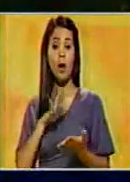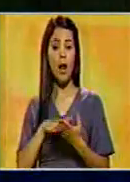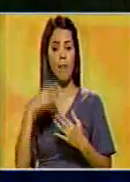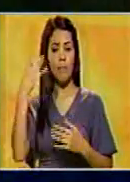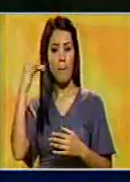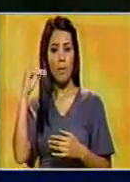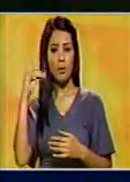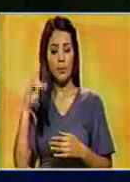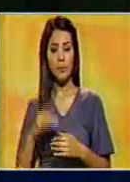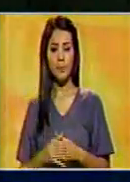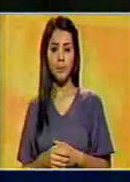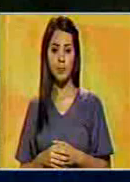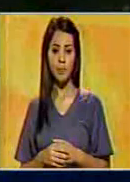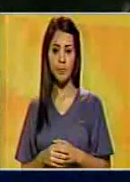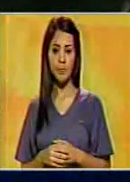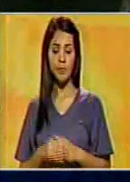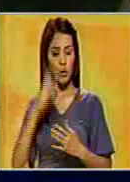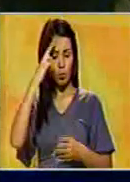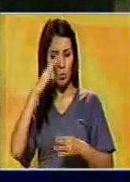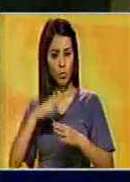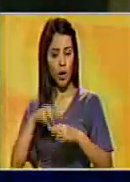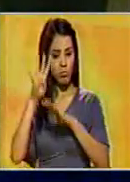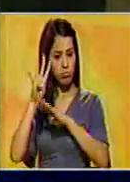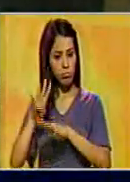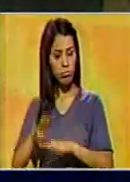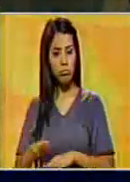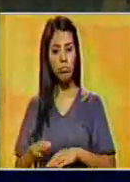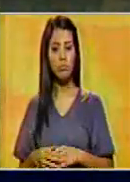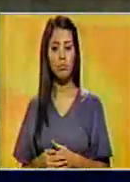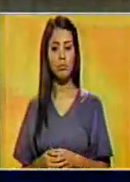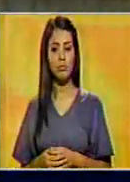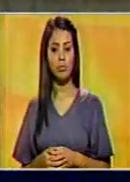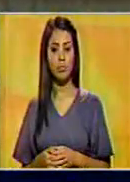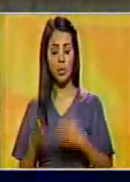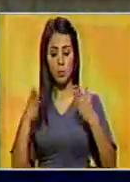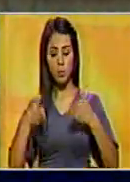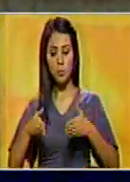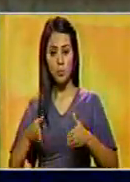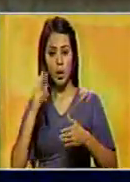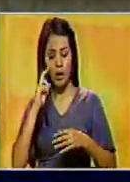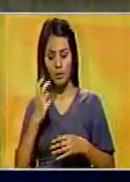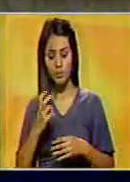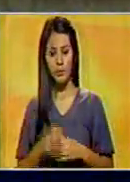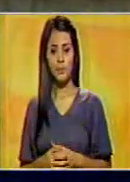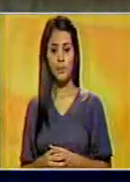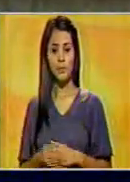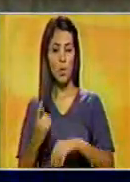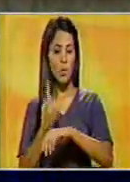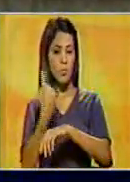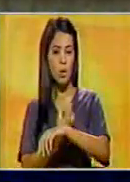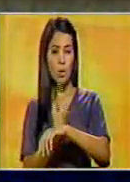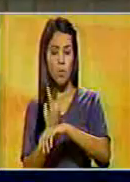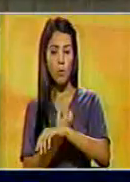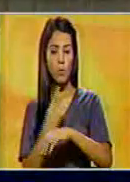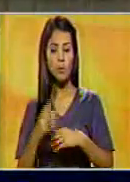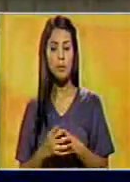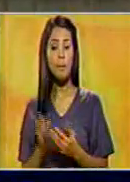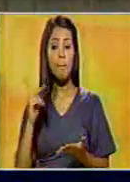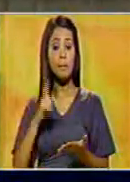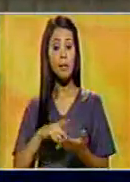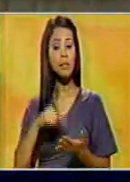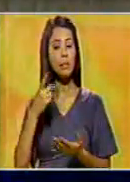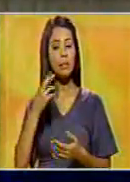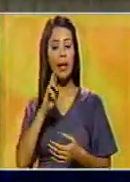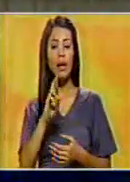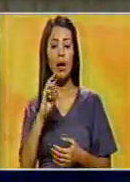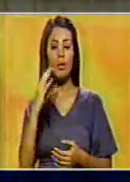se realizó en Santa Clara frente al mausoleo que alberga sus restos. Al evento de una hora de duración acudió el presidente Raúl Castro, quien